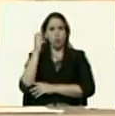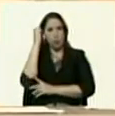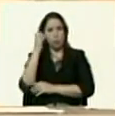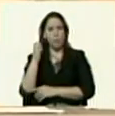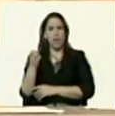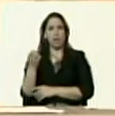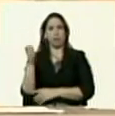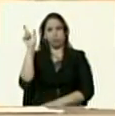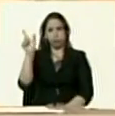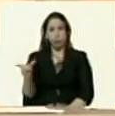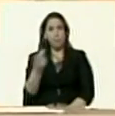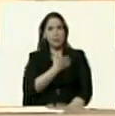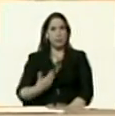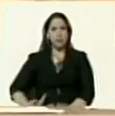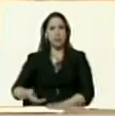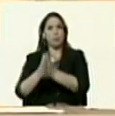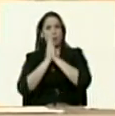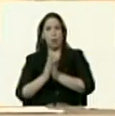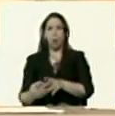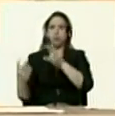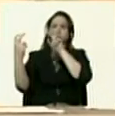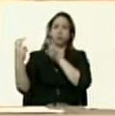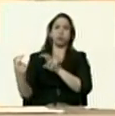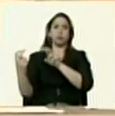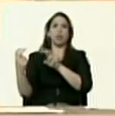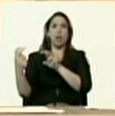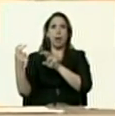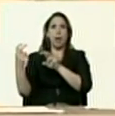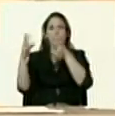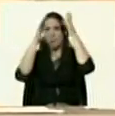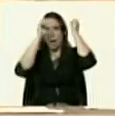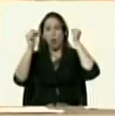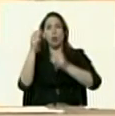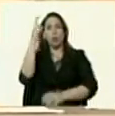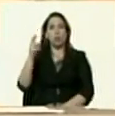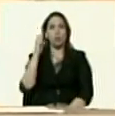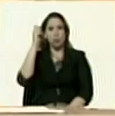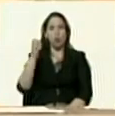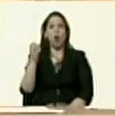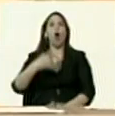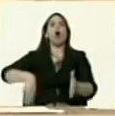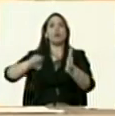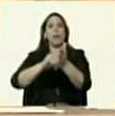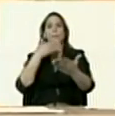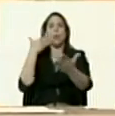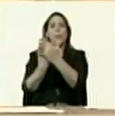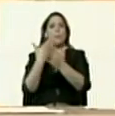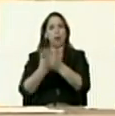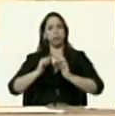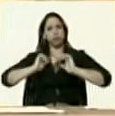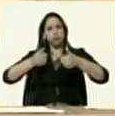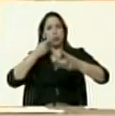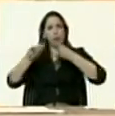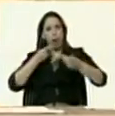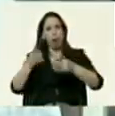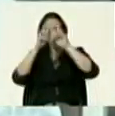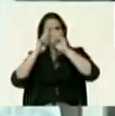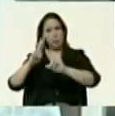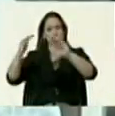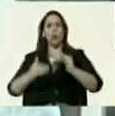Señora vicepresidenta, reúnase con los embajadores de la Unión Europea y una vez más, propóngale, vamos a iniciar un diálogo respetuoso entre